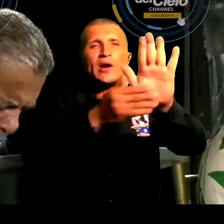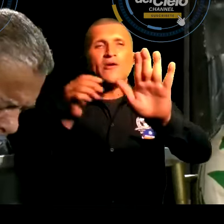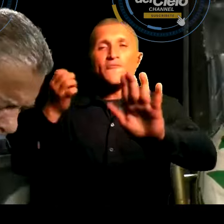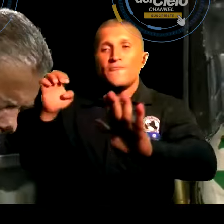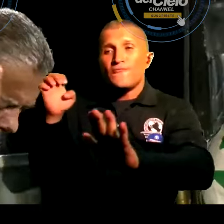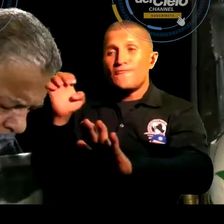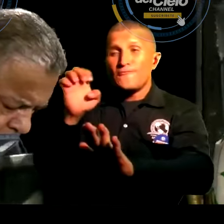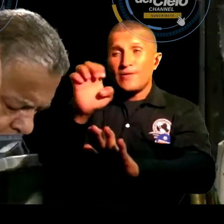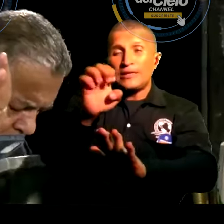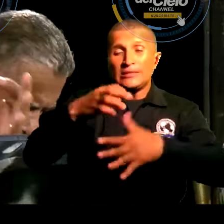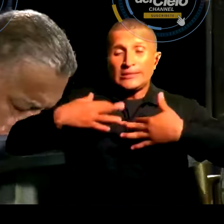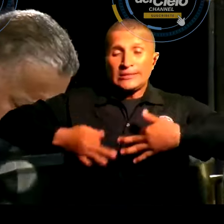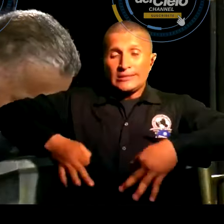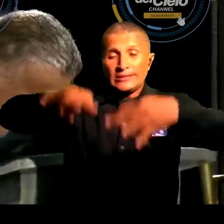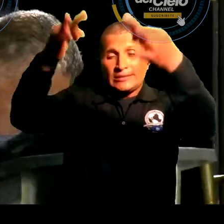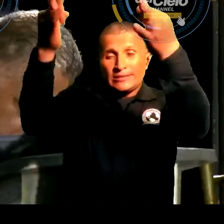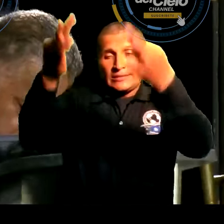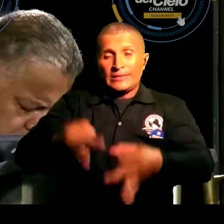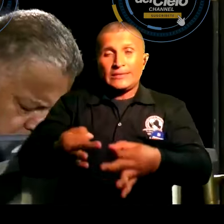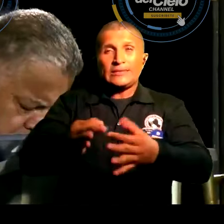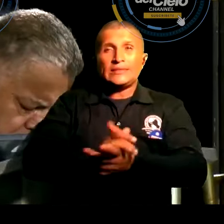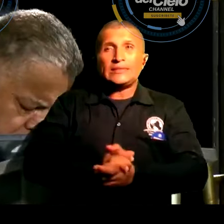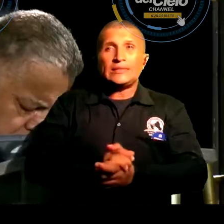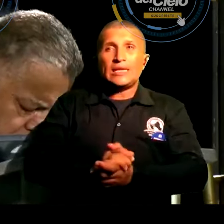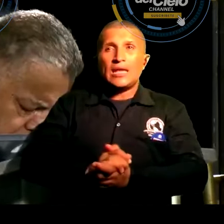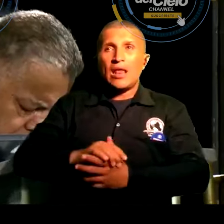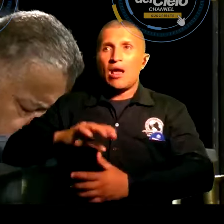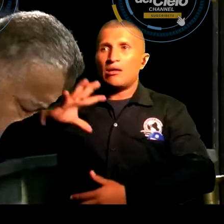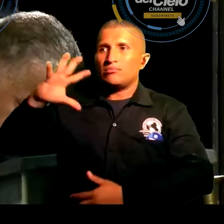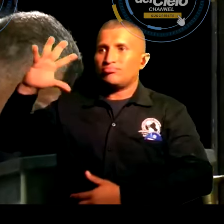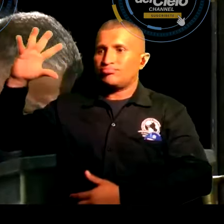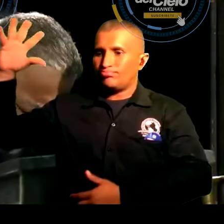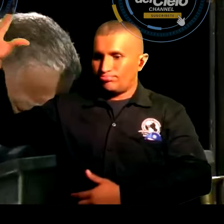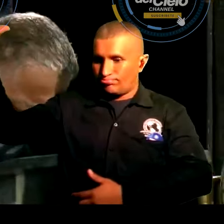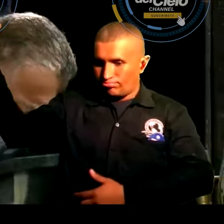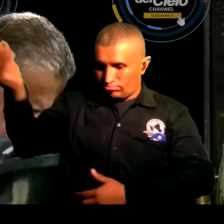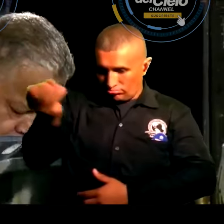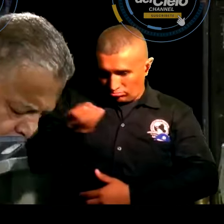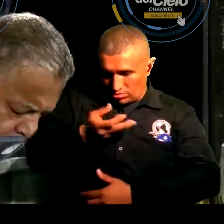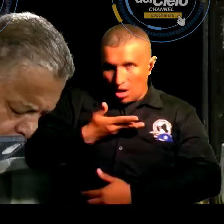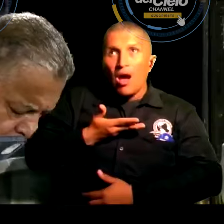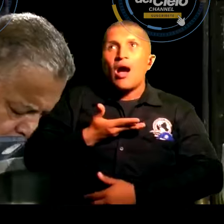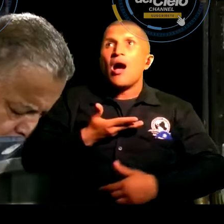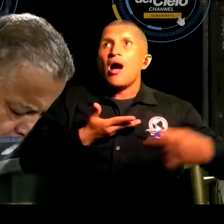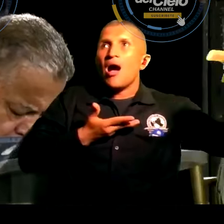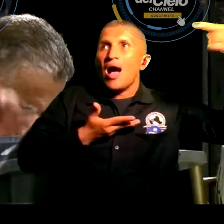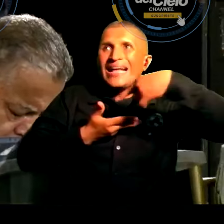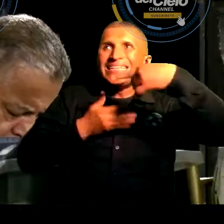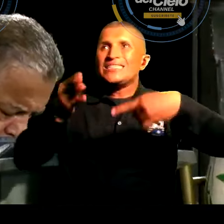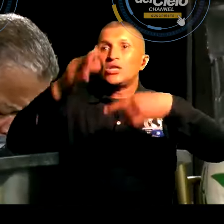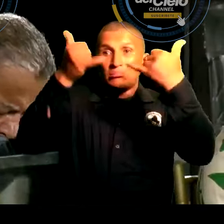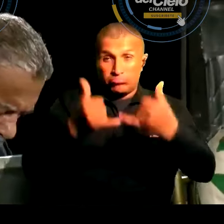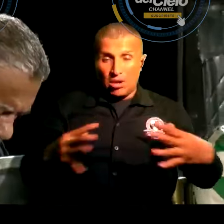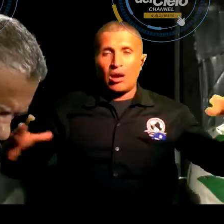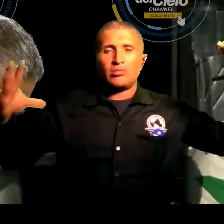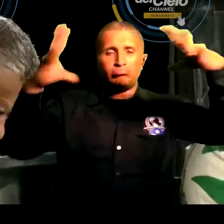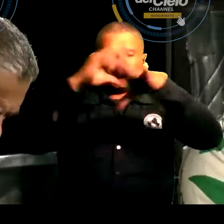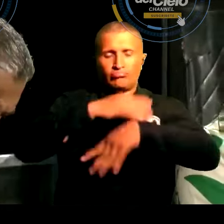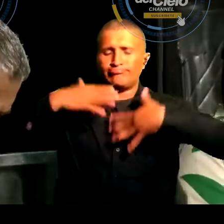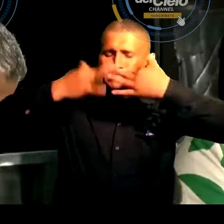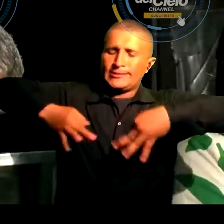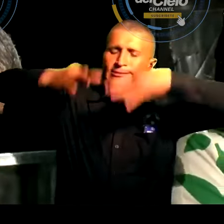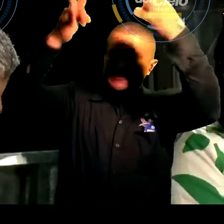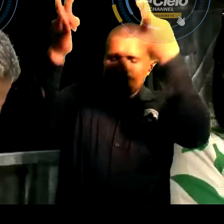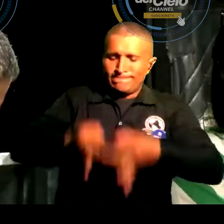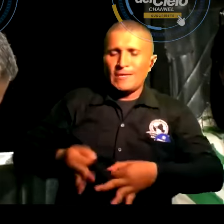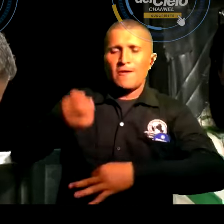evangelio de la gracia de Dios. Y nosotros esta noche creemos en el evangelio